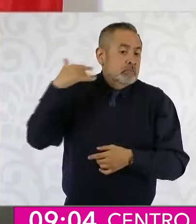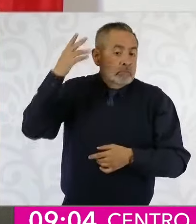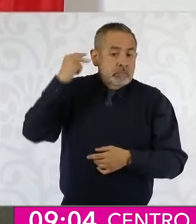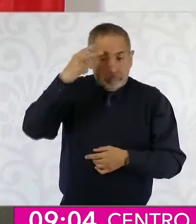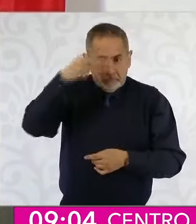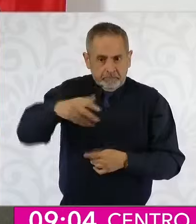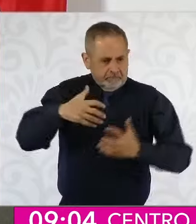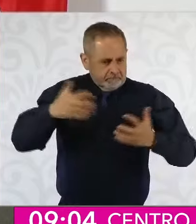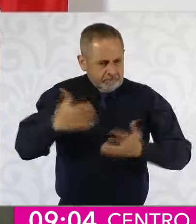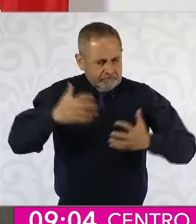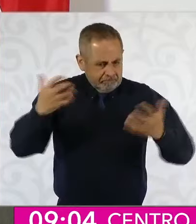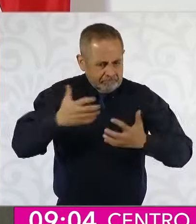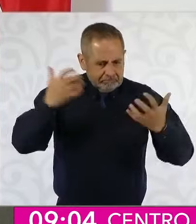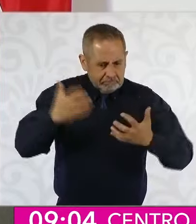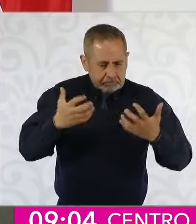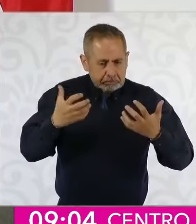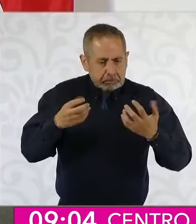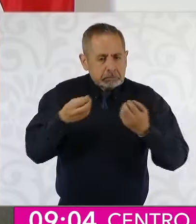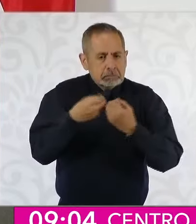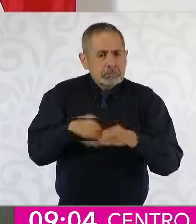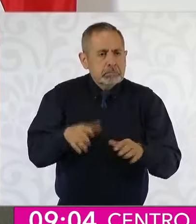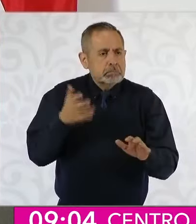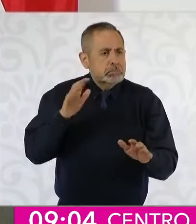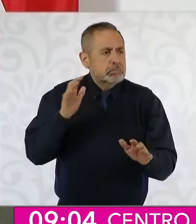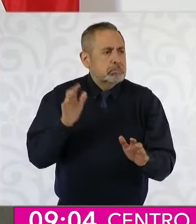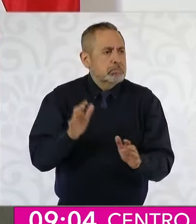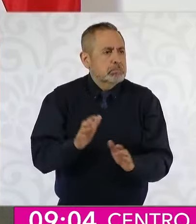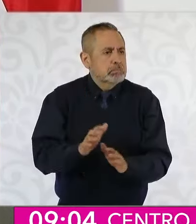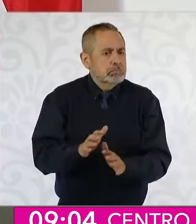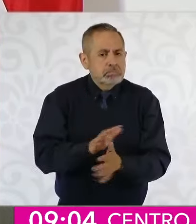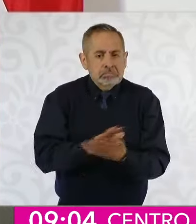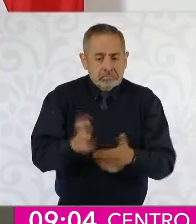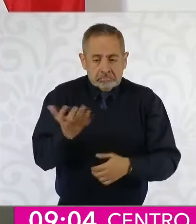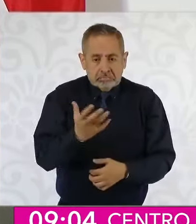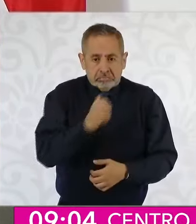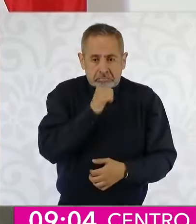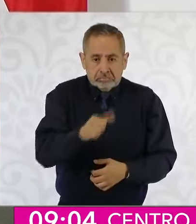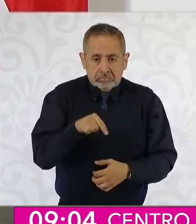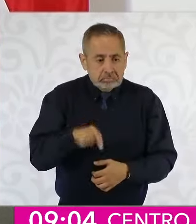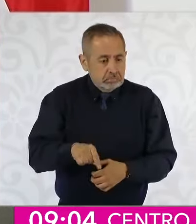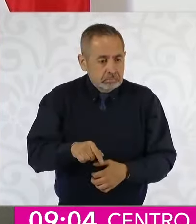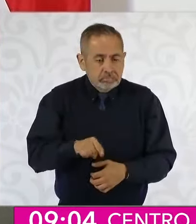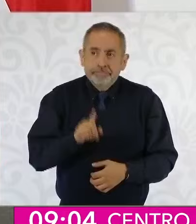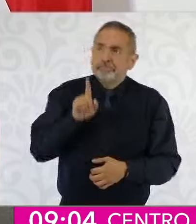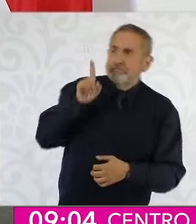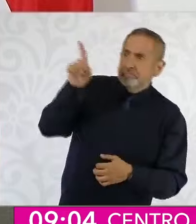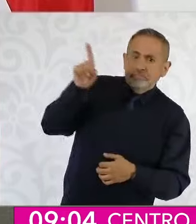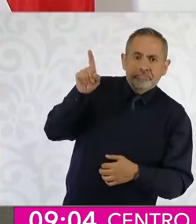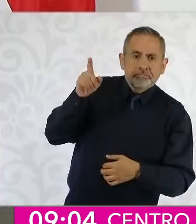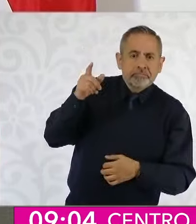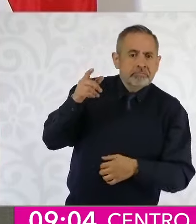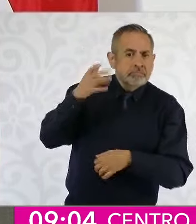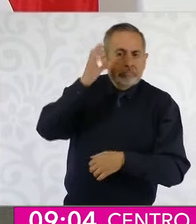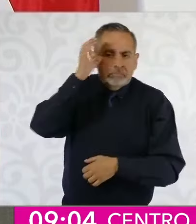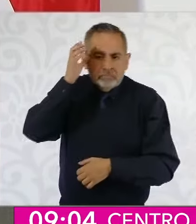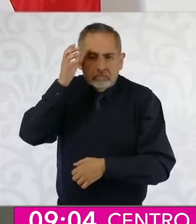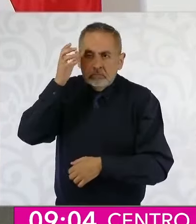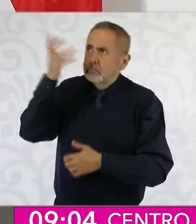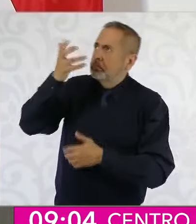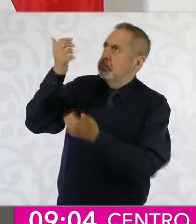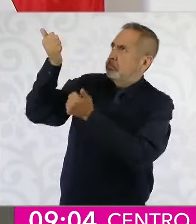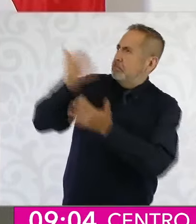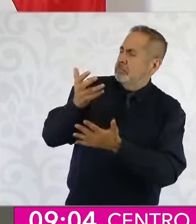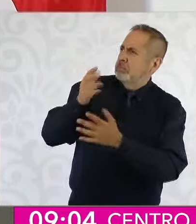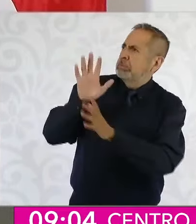años de producción nacional por la importación lo